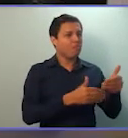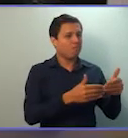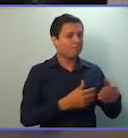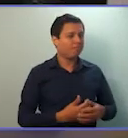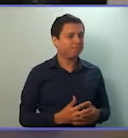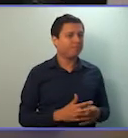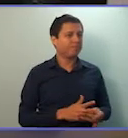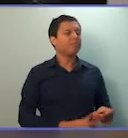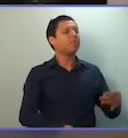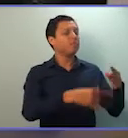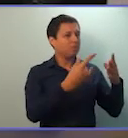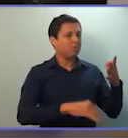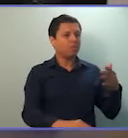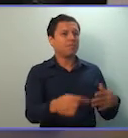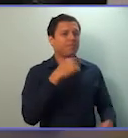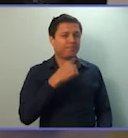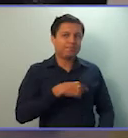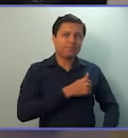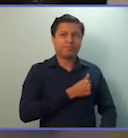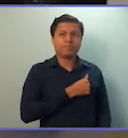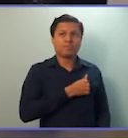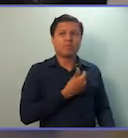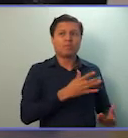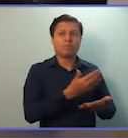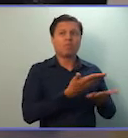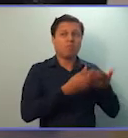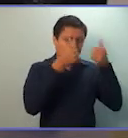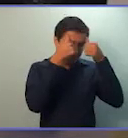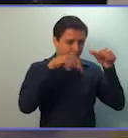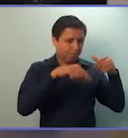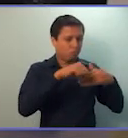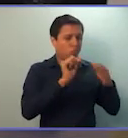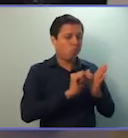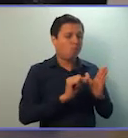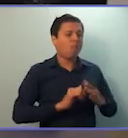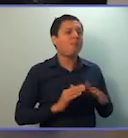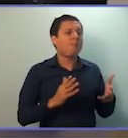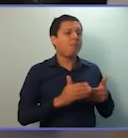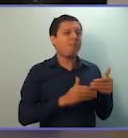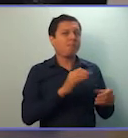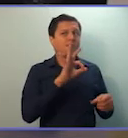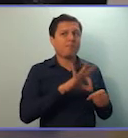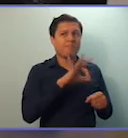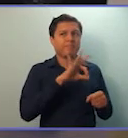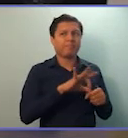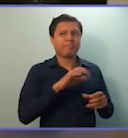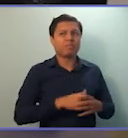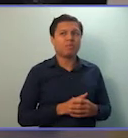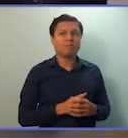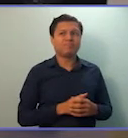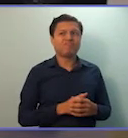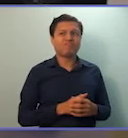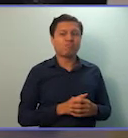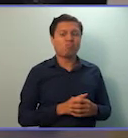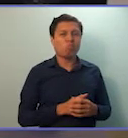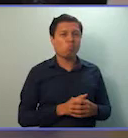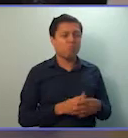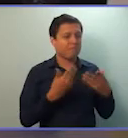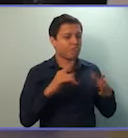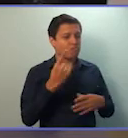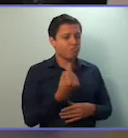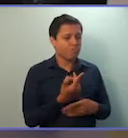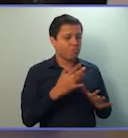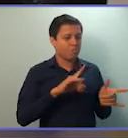que la ley no ha sido establecida por val en esta asamblea en el deriva de cómo proceder al voto una vez el